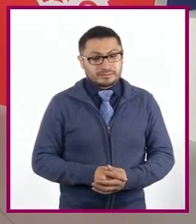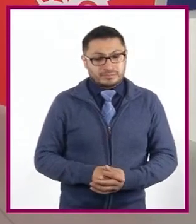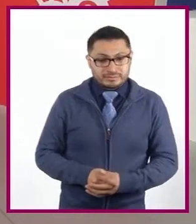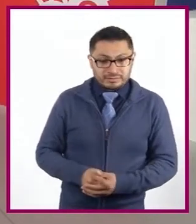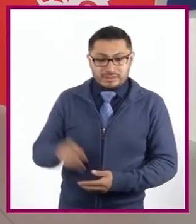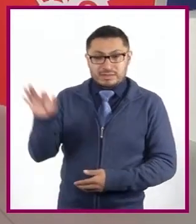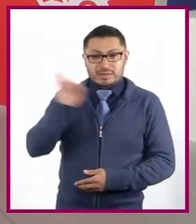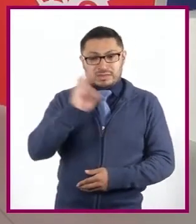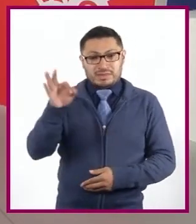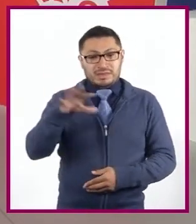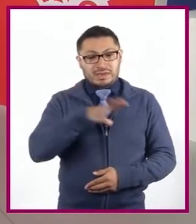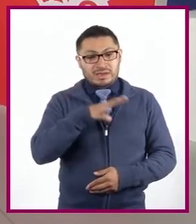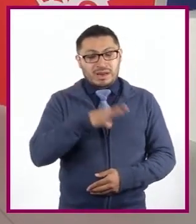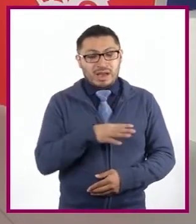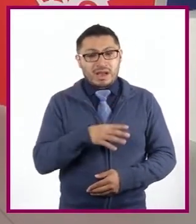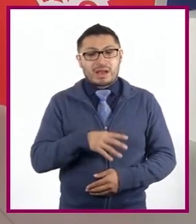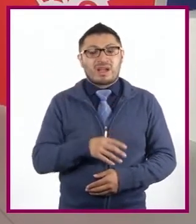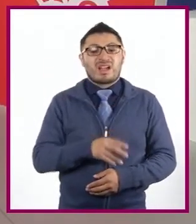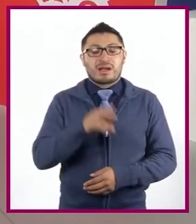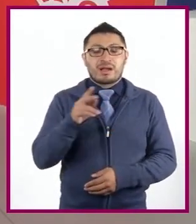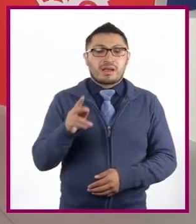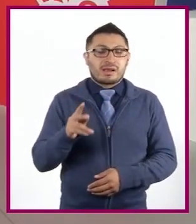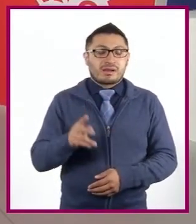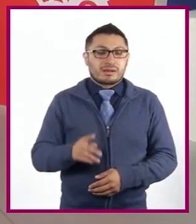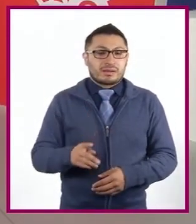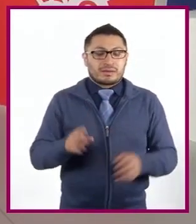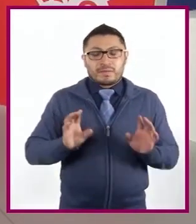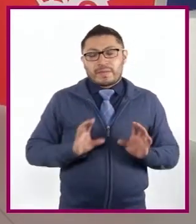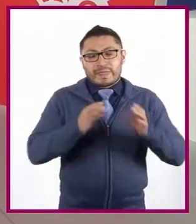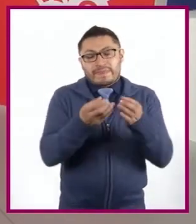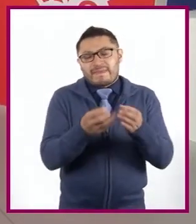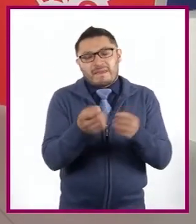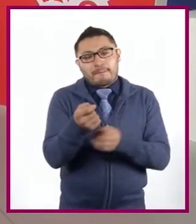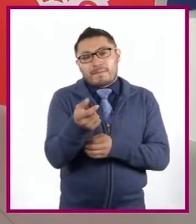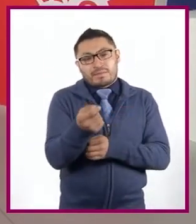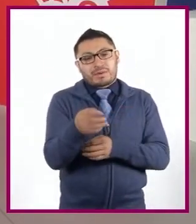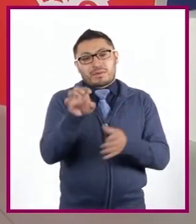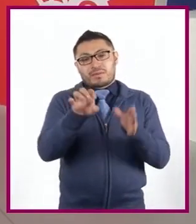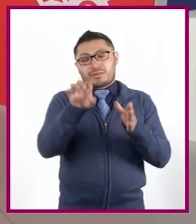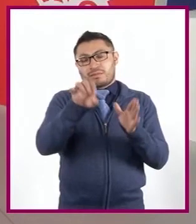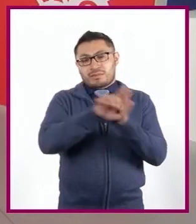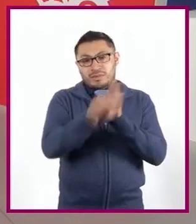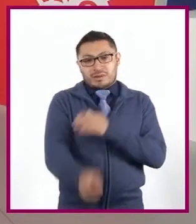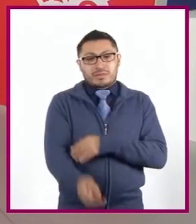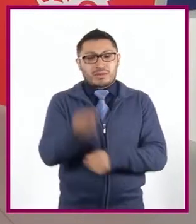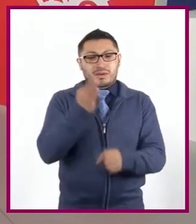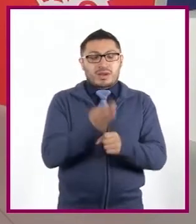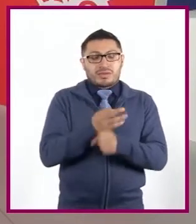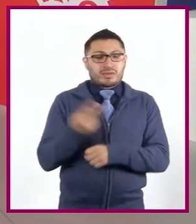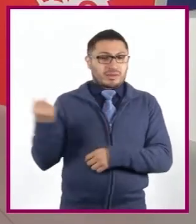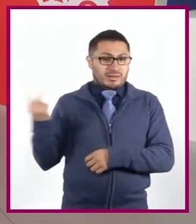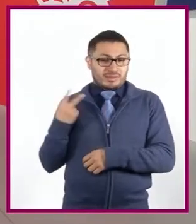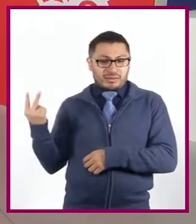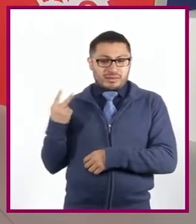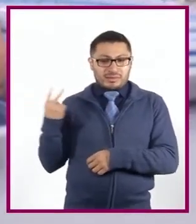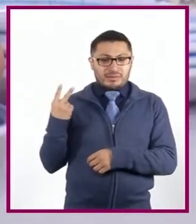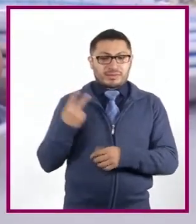Si tenemos una población muy pequeña, en este caso como la maestra Ángeles y